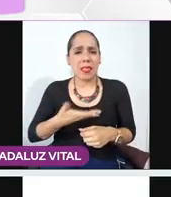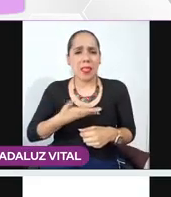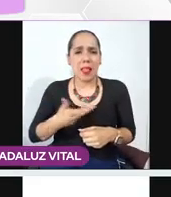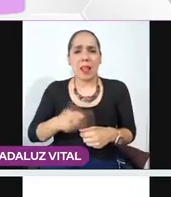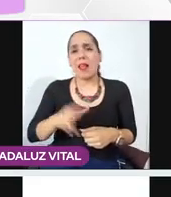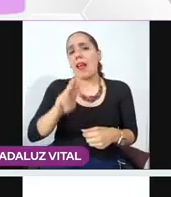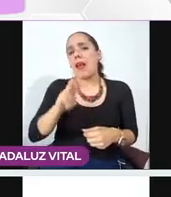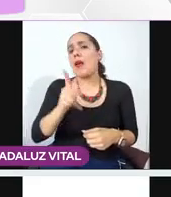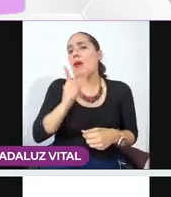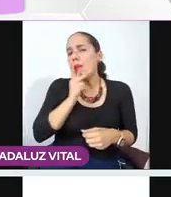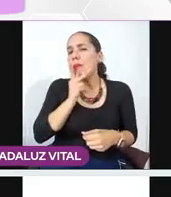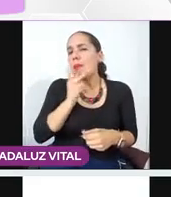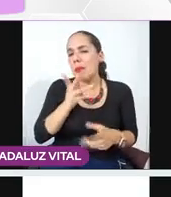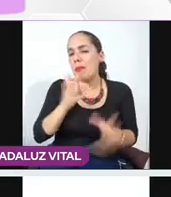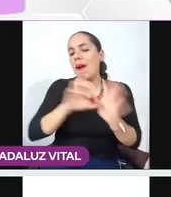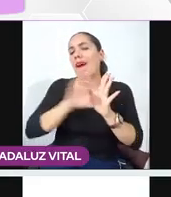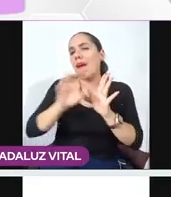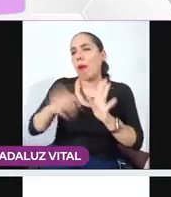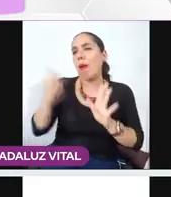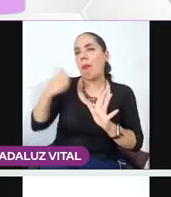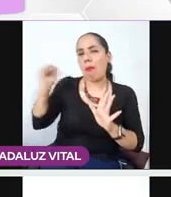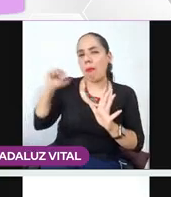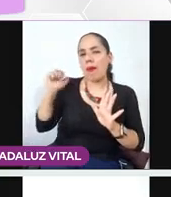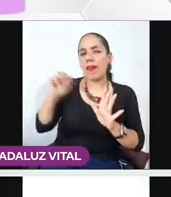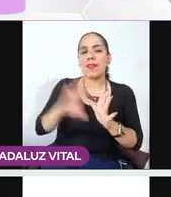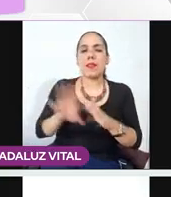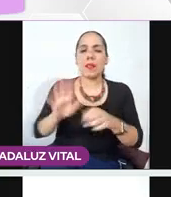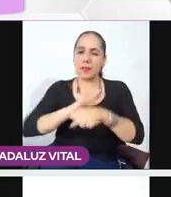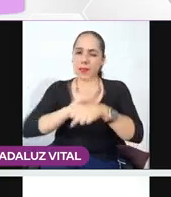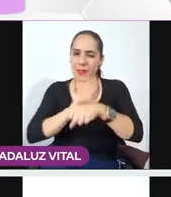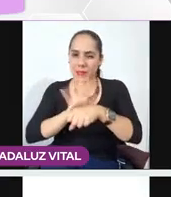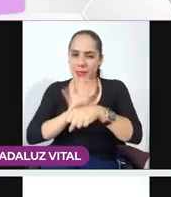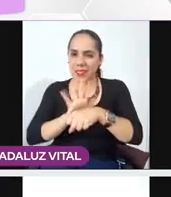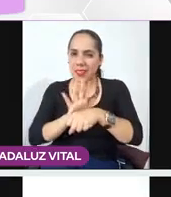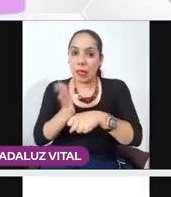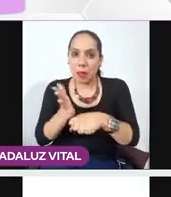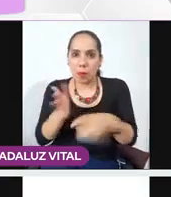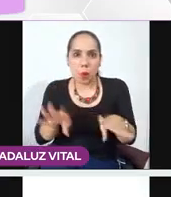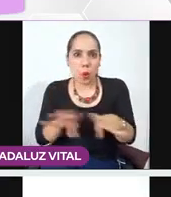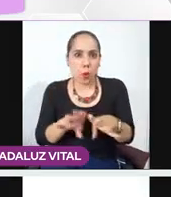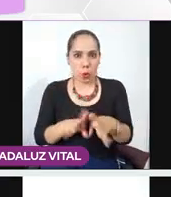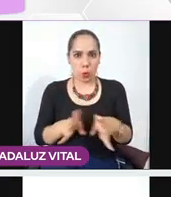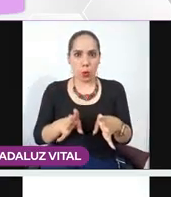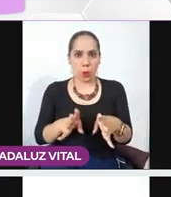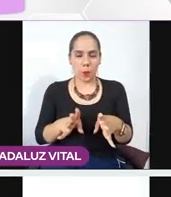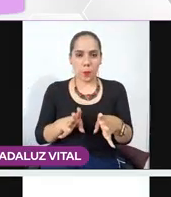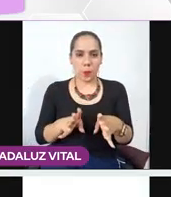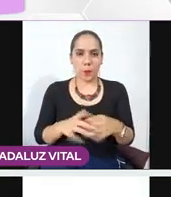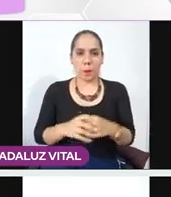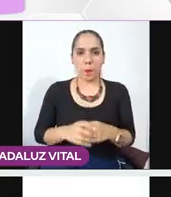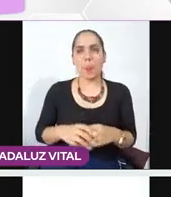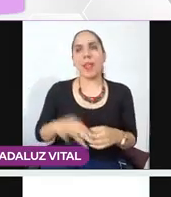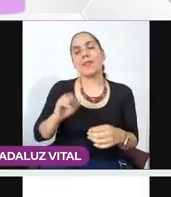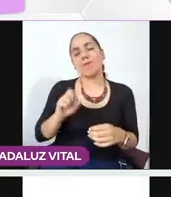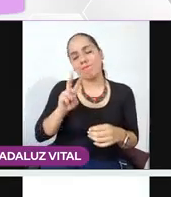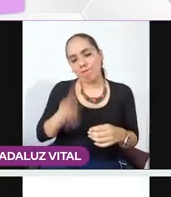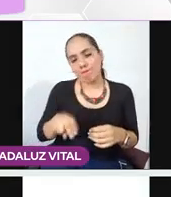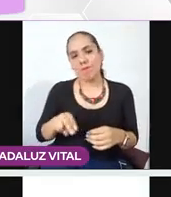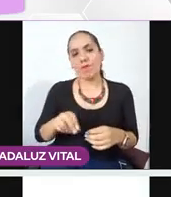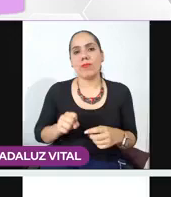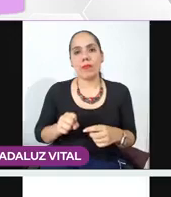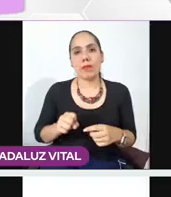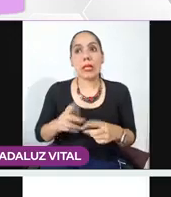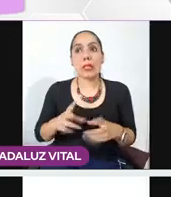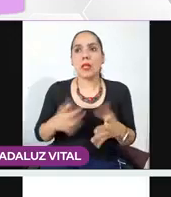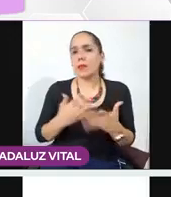oro mexicano. Si quien guste tomar la palabra. Muchas gracias. Sí, es la onda de no dejar que los hijos padezcan, ¿no?